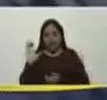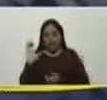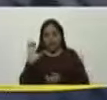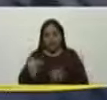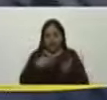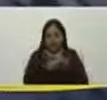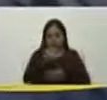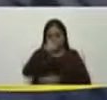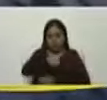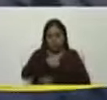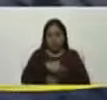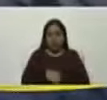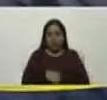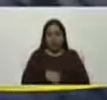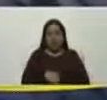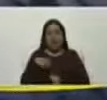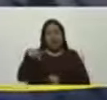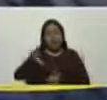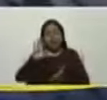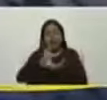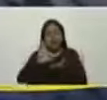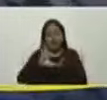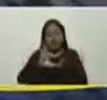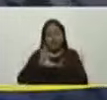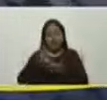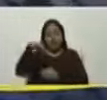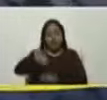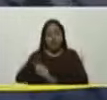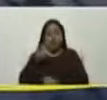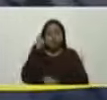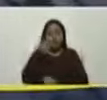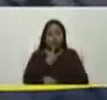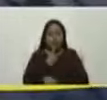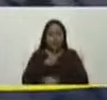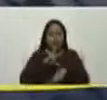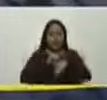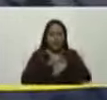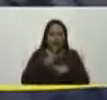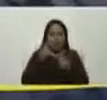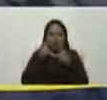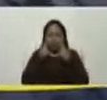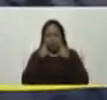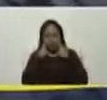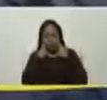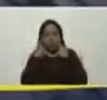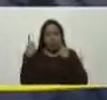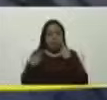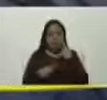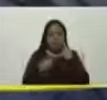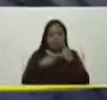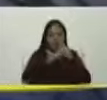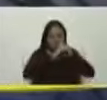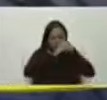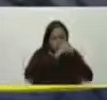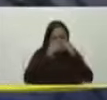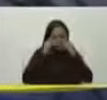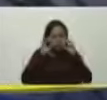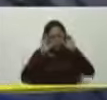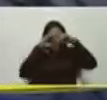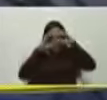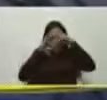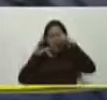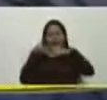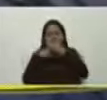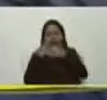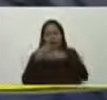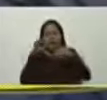de la capital del estado Sucre, oftalmólogos con los equipos básicos para determinar la fórmula del lente y traer posteriormente los lentes